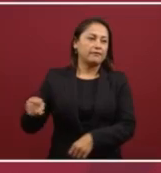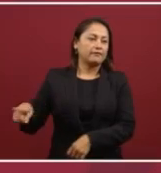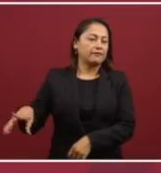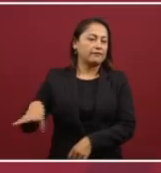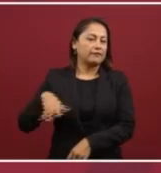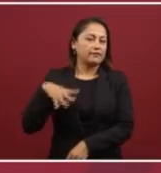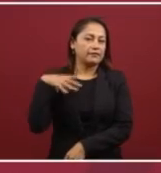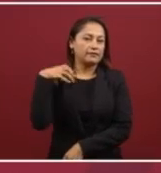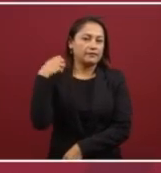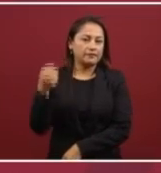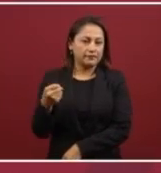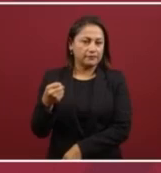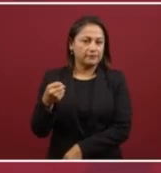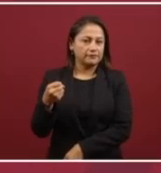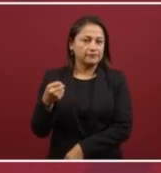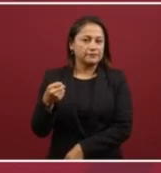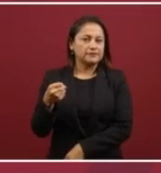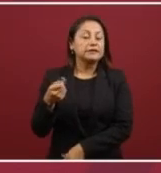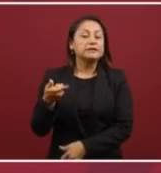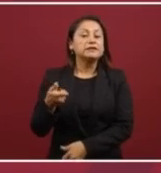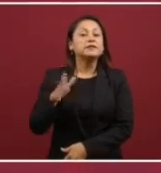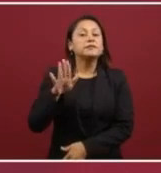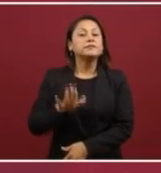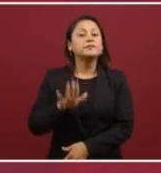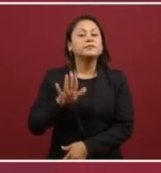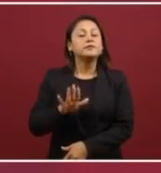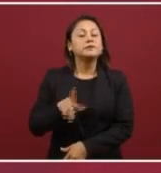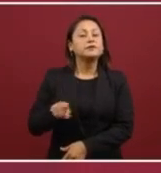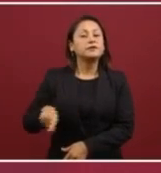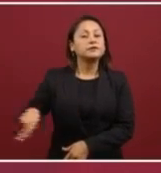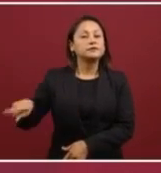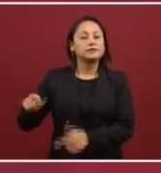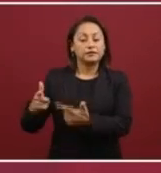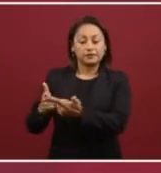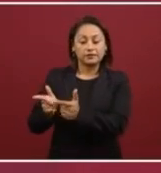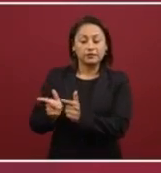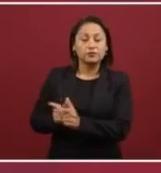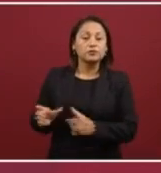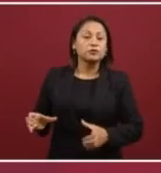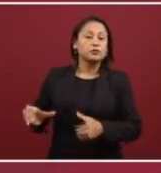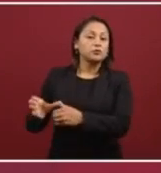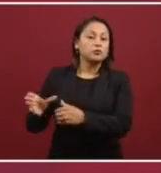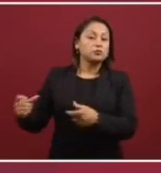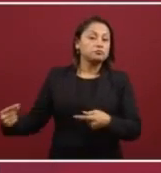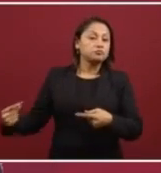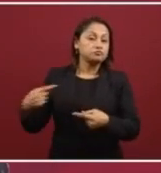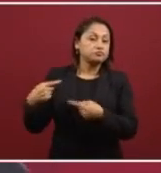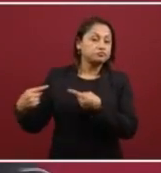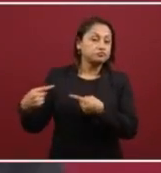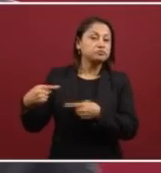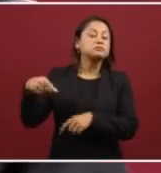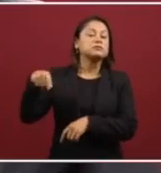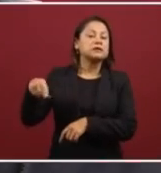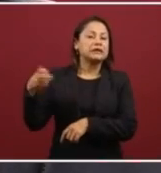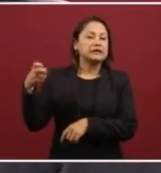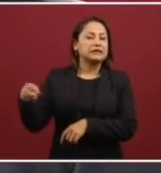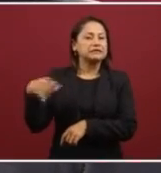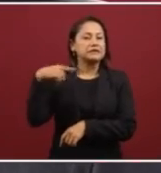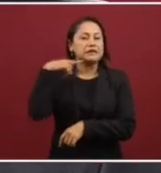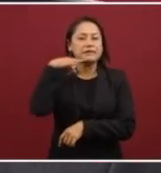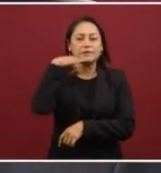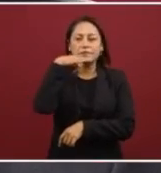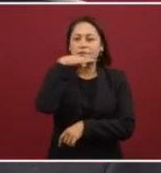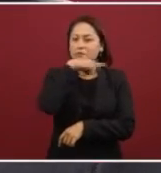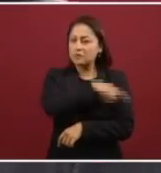doctrina de los conservadores es la hipocresía y son muy